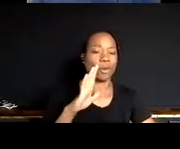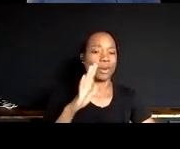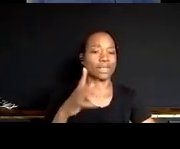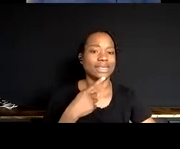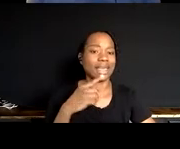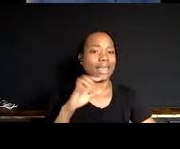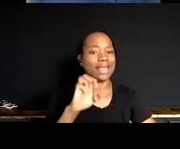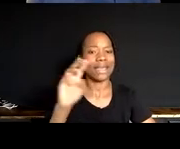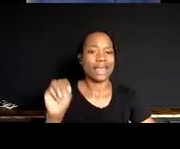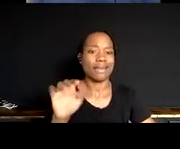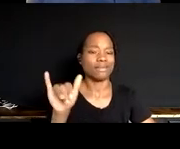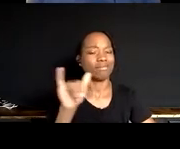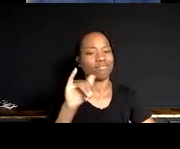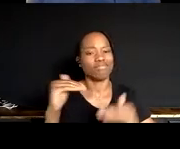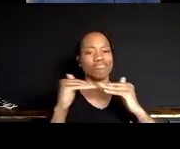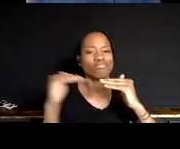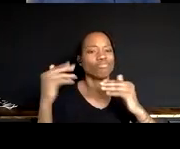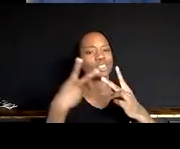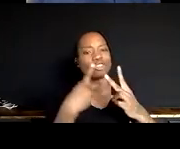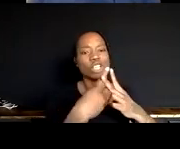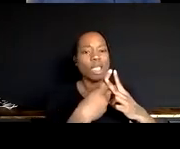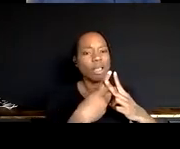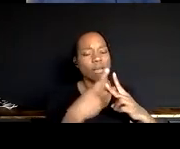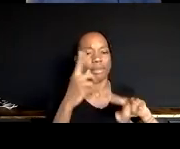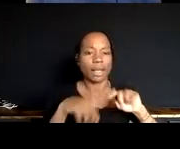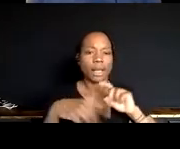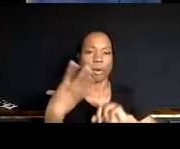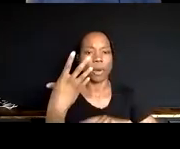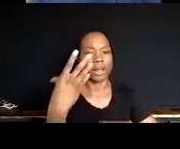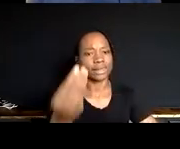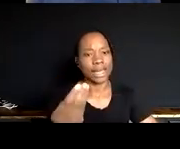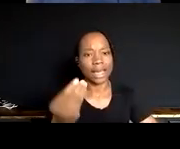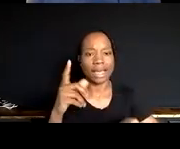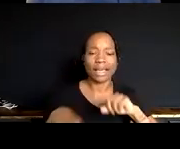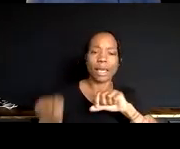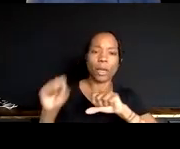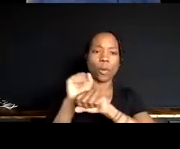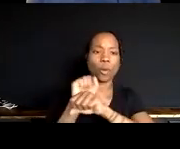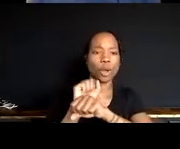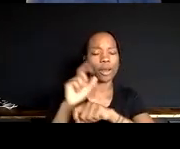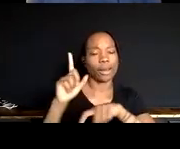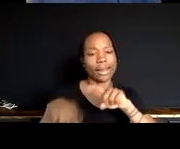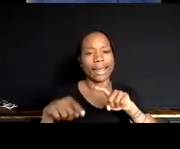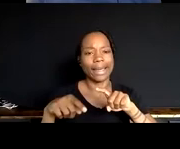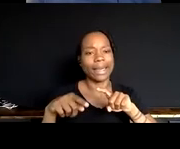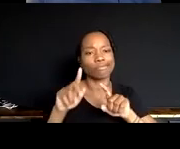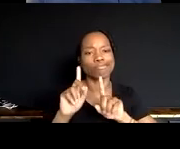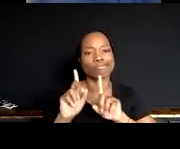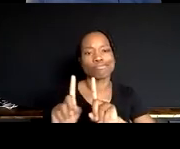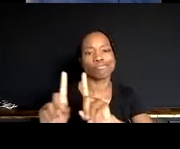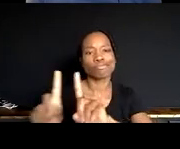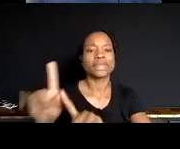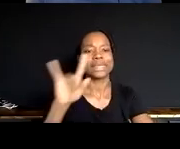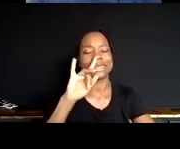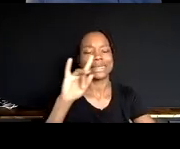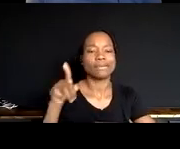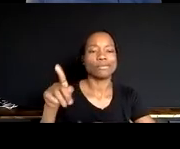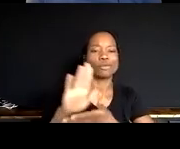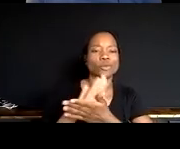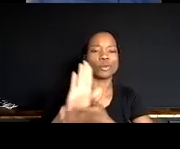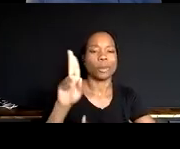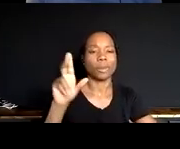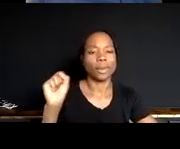que la cárcel. No hay diferencia, no puedes salir, no puedes trabajar, no puedes llevar a los niños a la